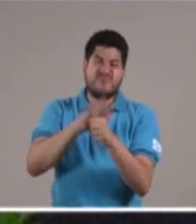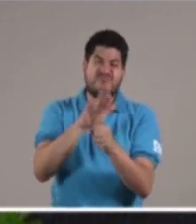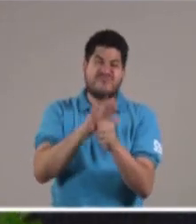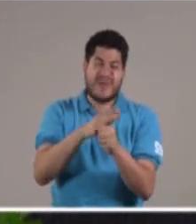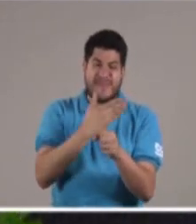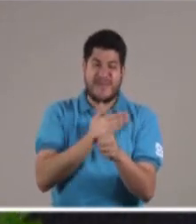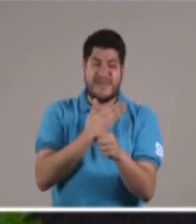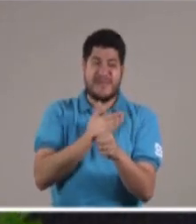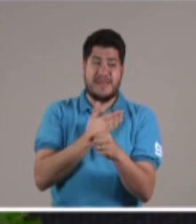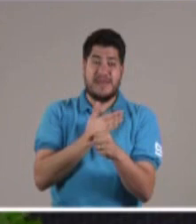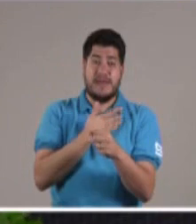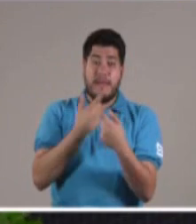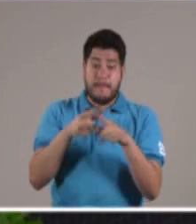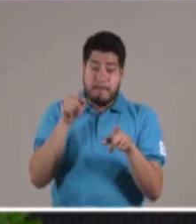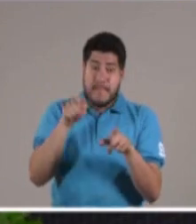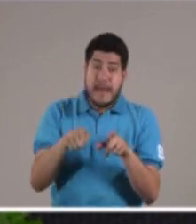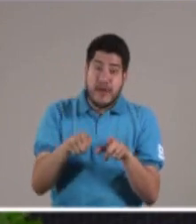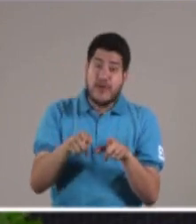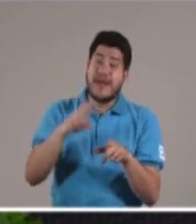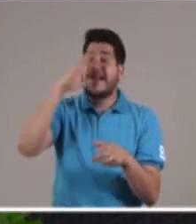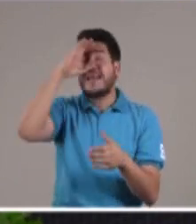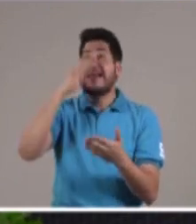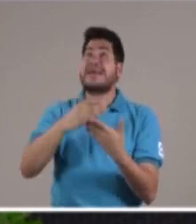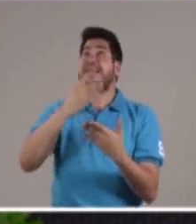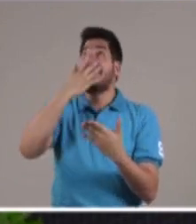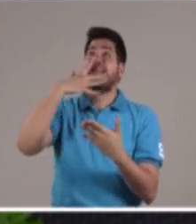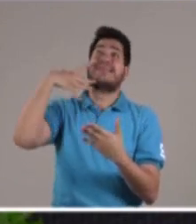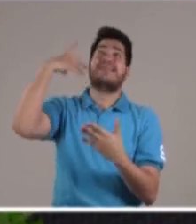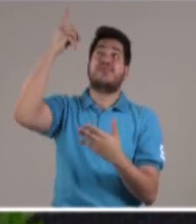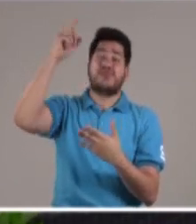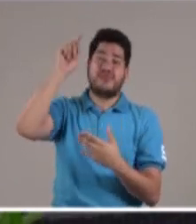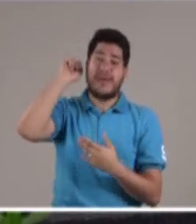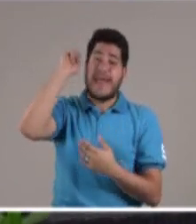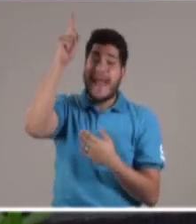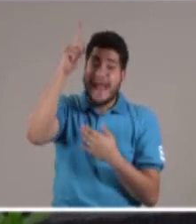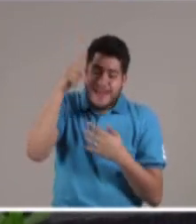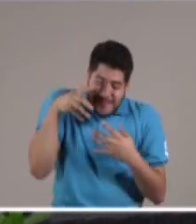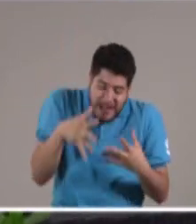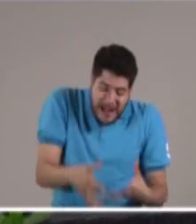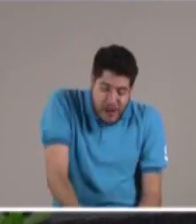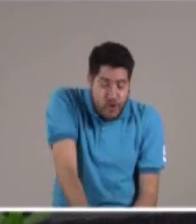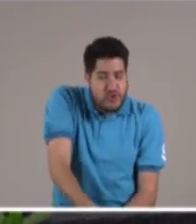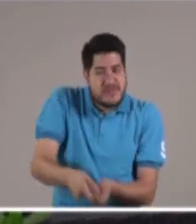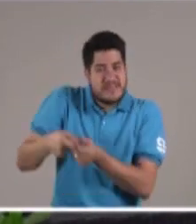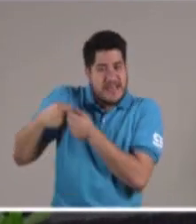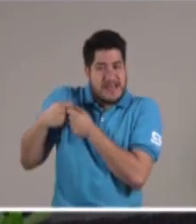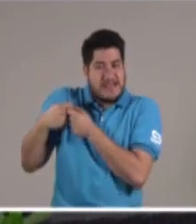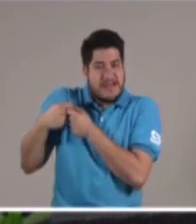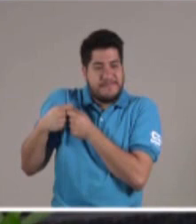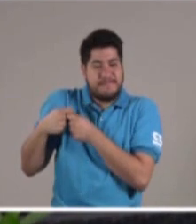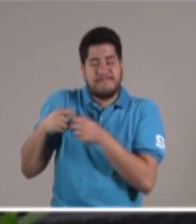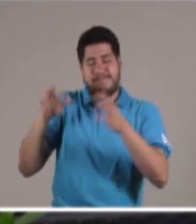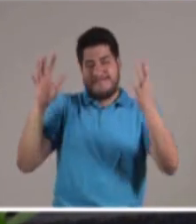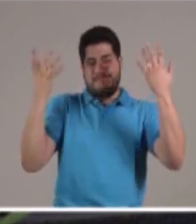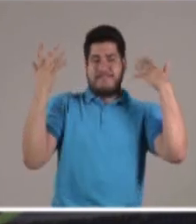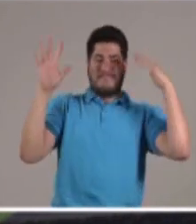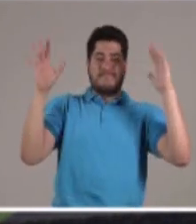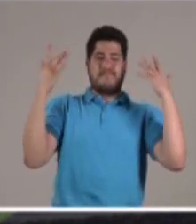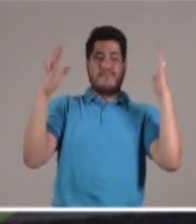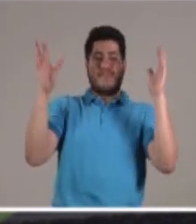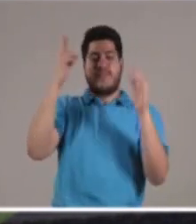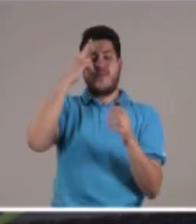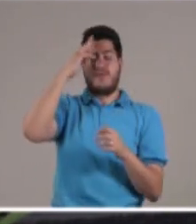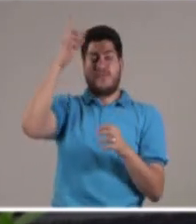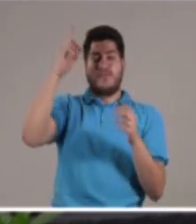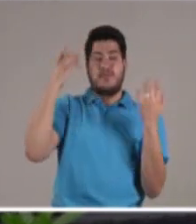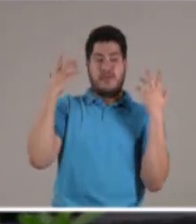es de él el mismo lo va a sacar dele un aplauso al rey